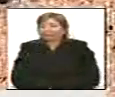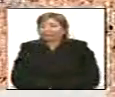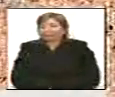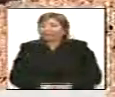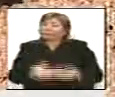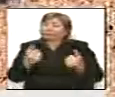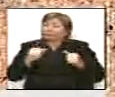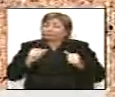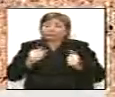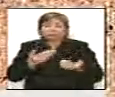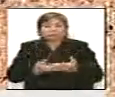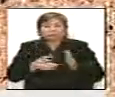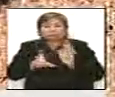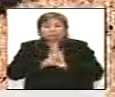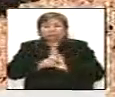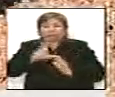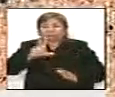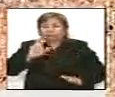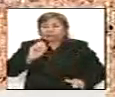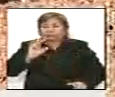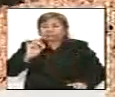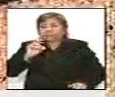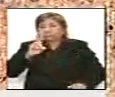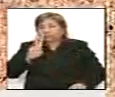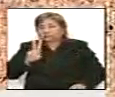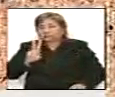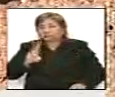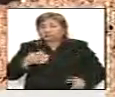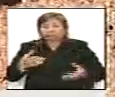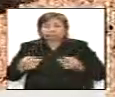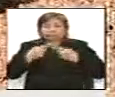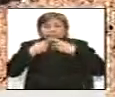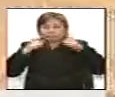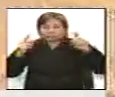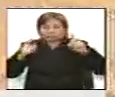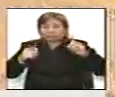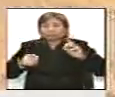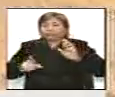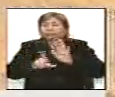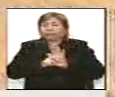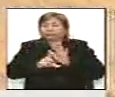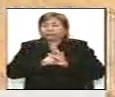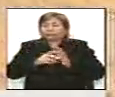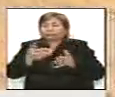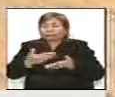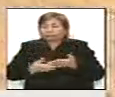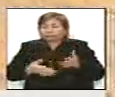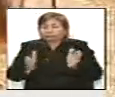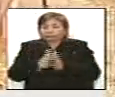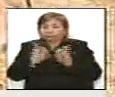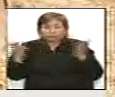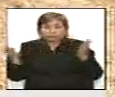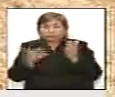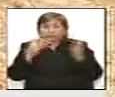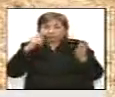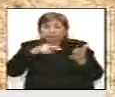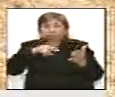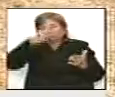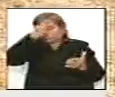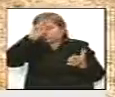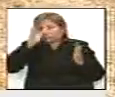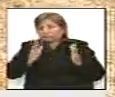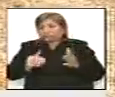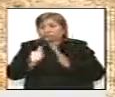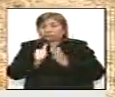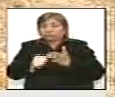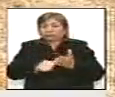Se trata de la ley 30982, que fue publicada hoy en las normas legales del Diario Oficial del Peruano, que modifica el